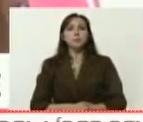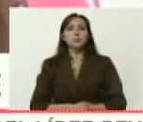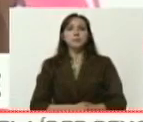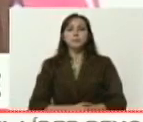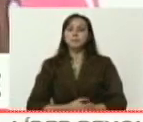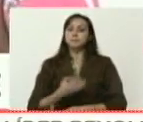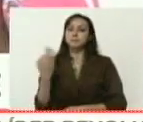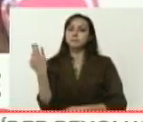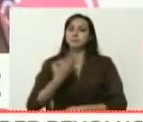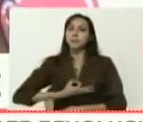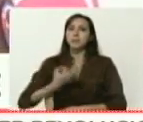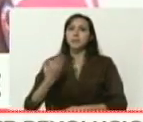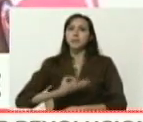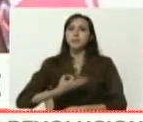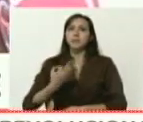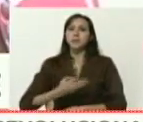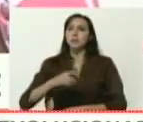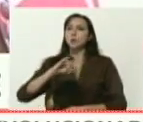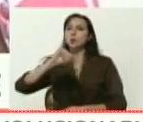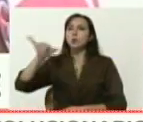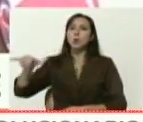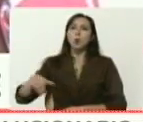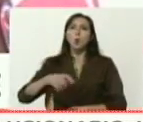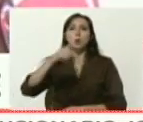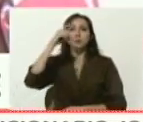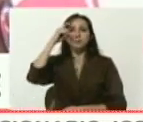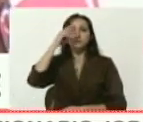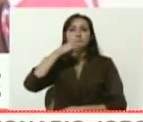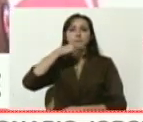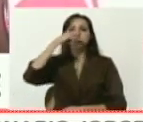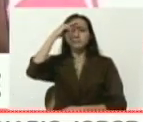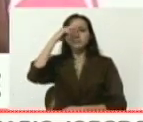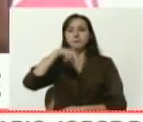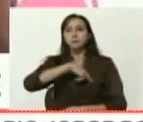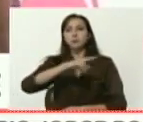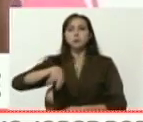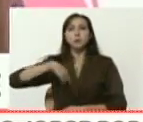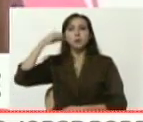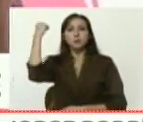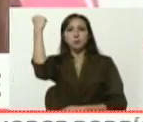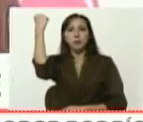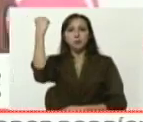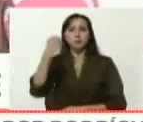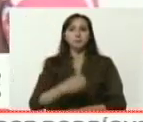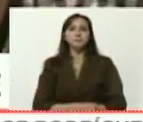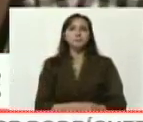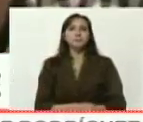verdadero de Jorge, nuestro héroe. Bueno,